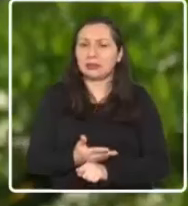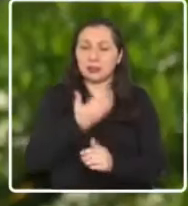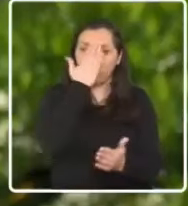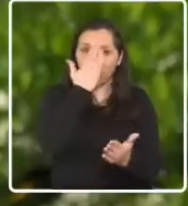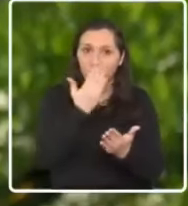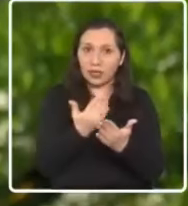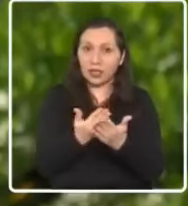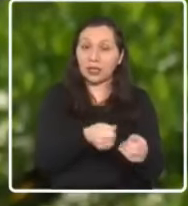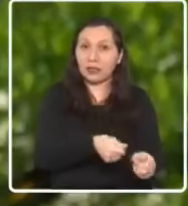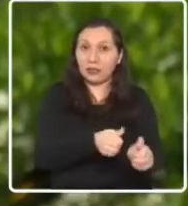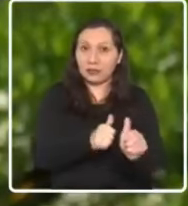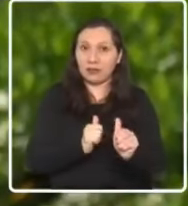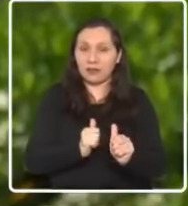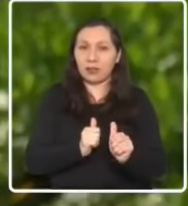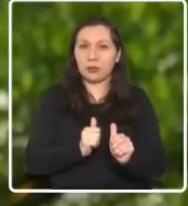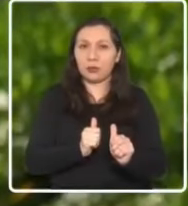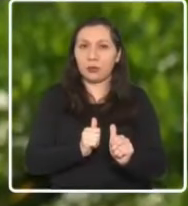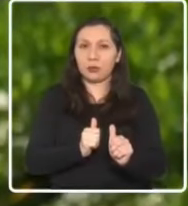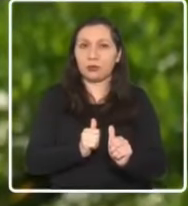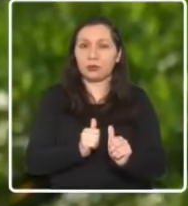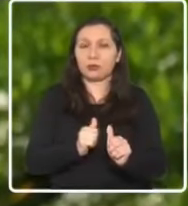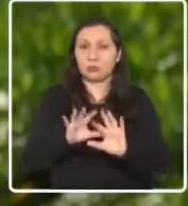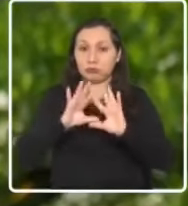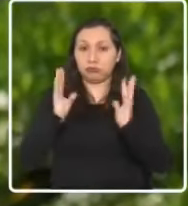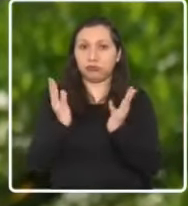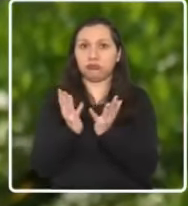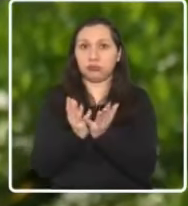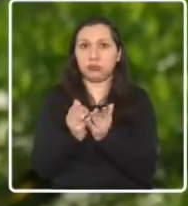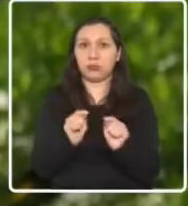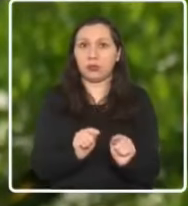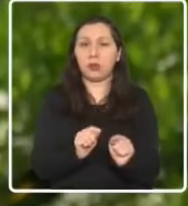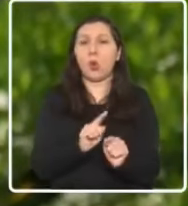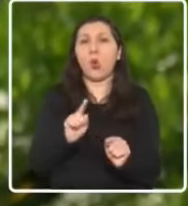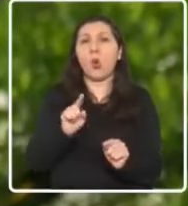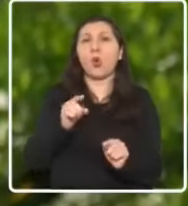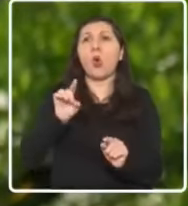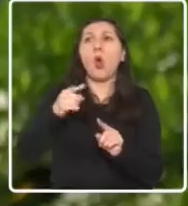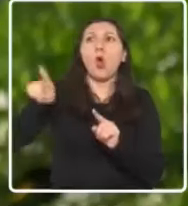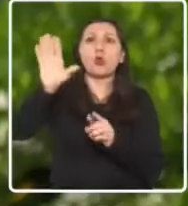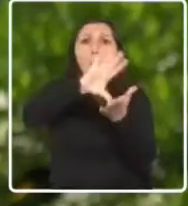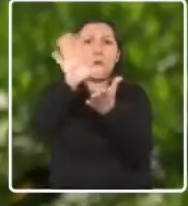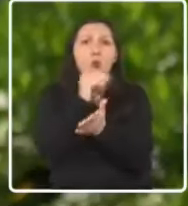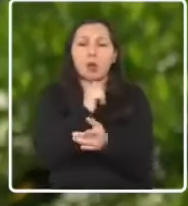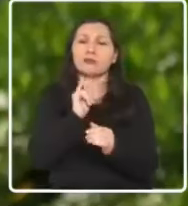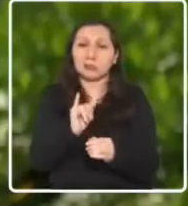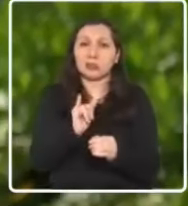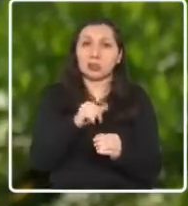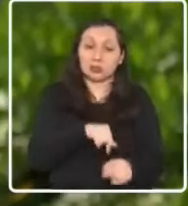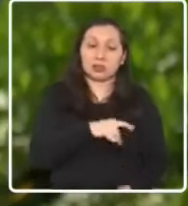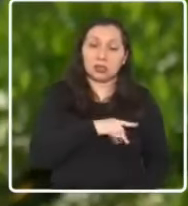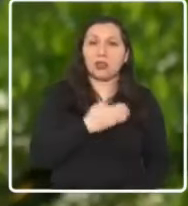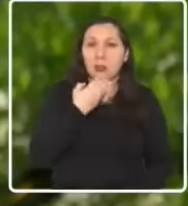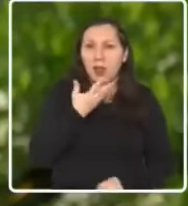Enfrentar este desafío, que es global, no es ajeno a otros países, y que lo vivimos en